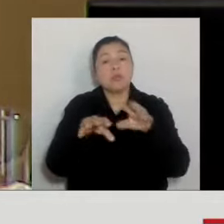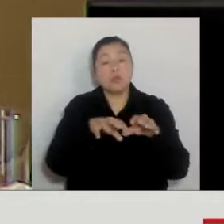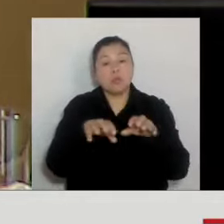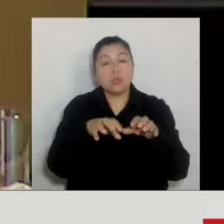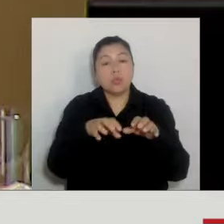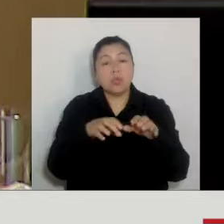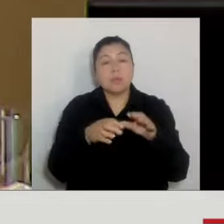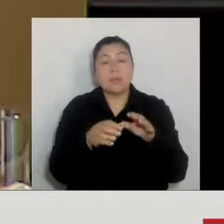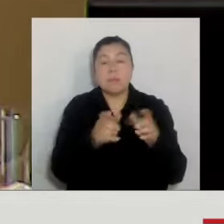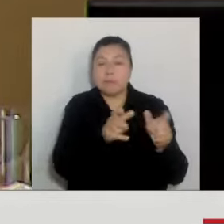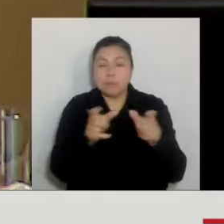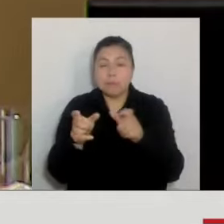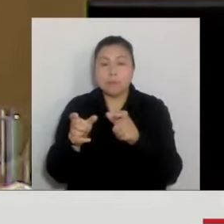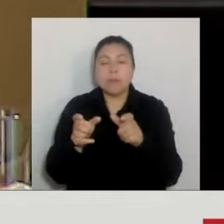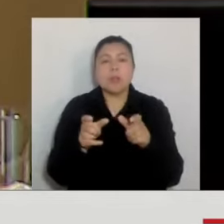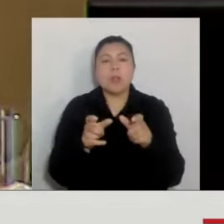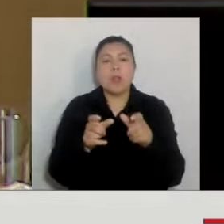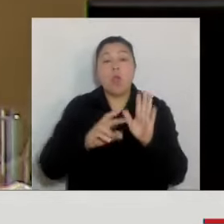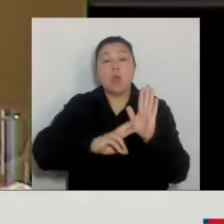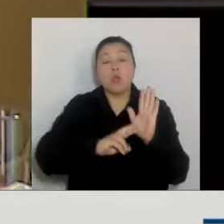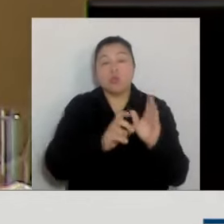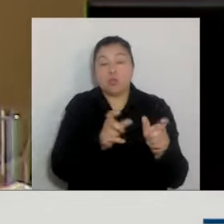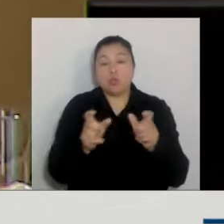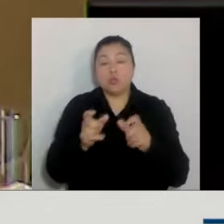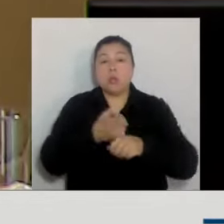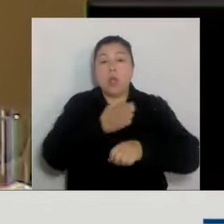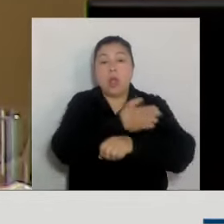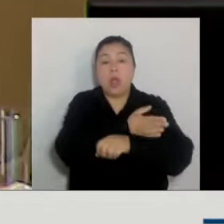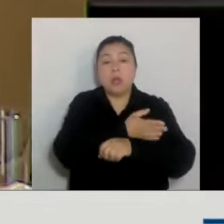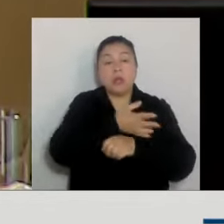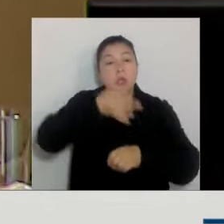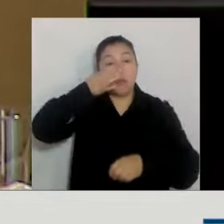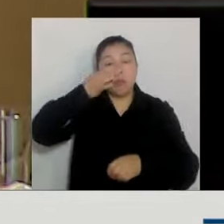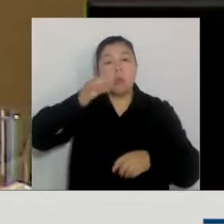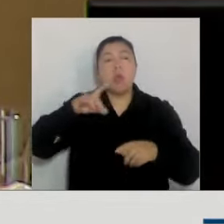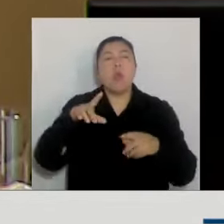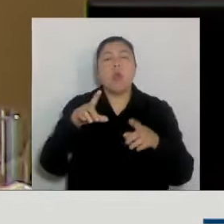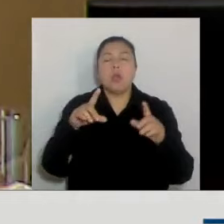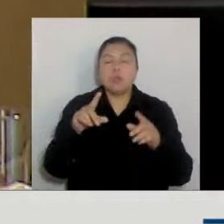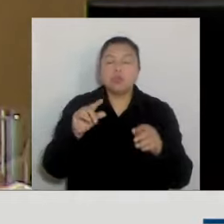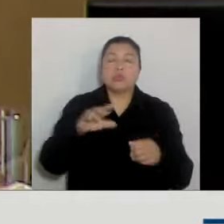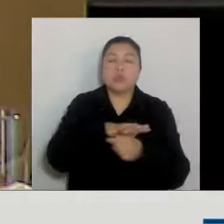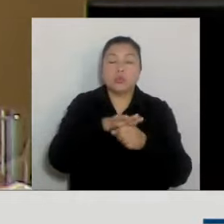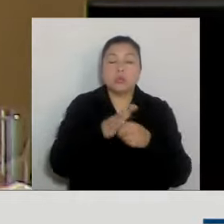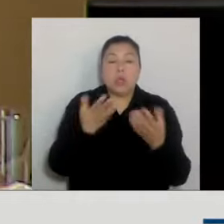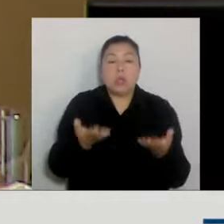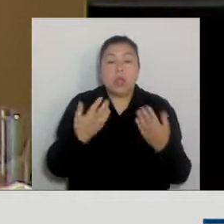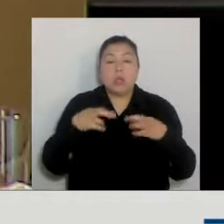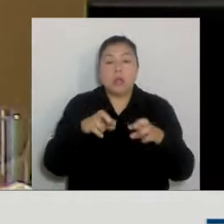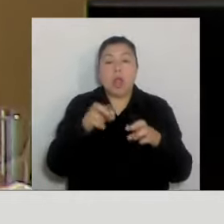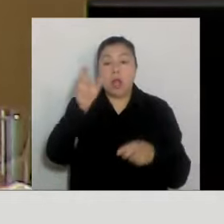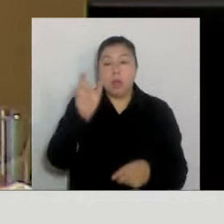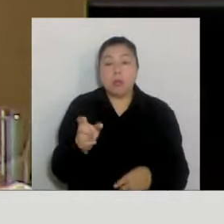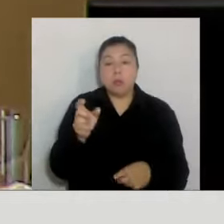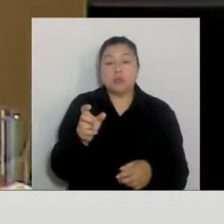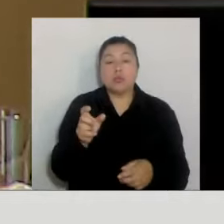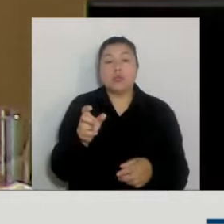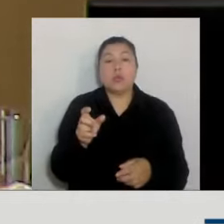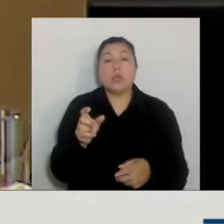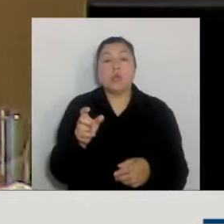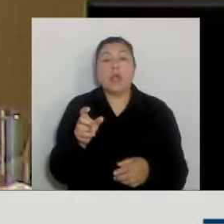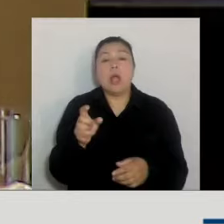eficaces regular la corrección temprana de in observancias menores que busca dar una oportunidad al infractor de volver a un estado de